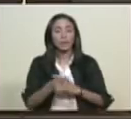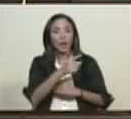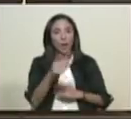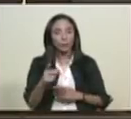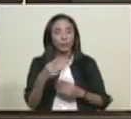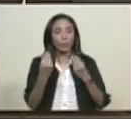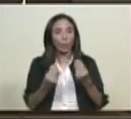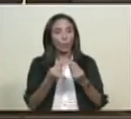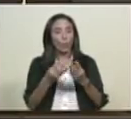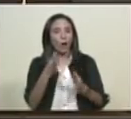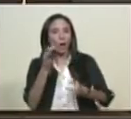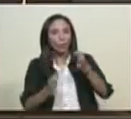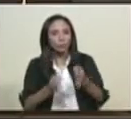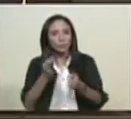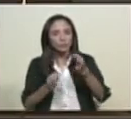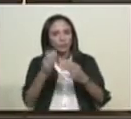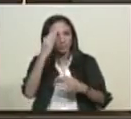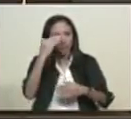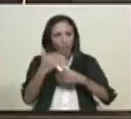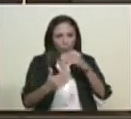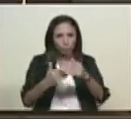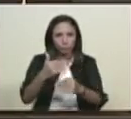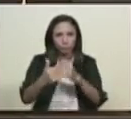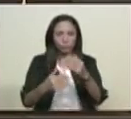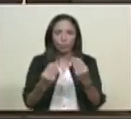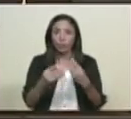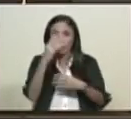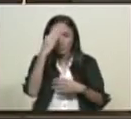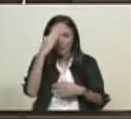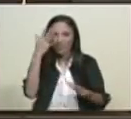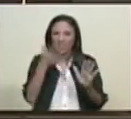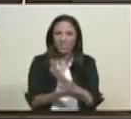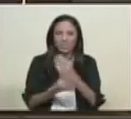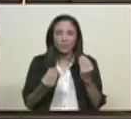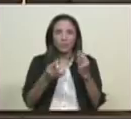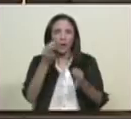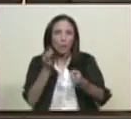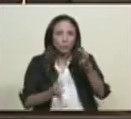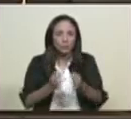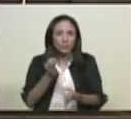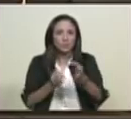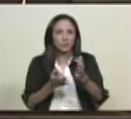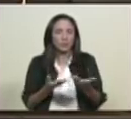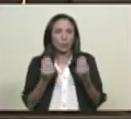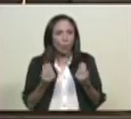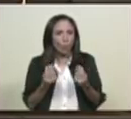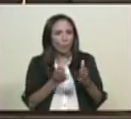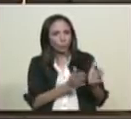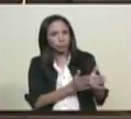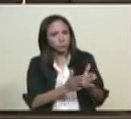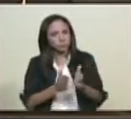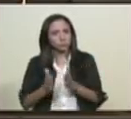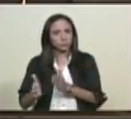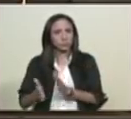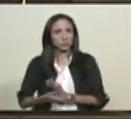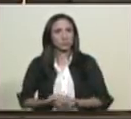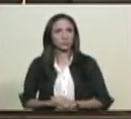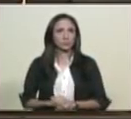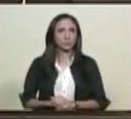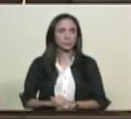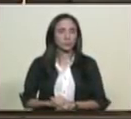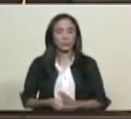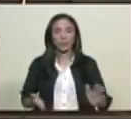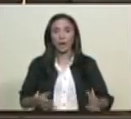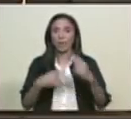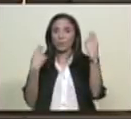justicia, ustedes desarrollan el concepto de justicia dinámica, y desde el más alto